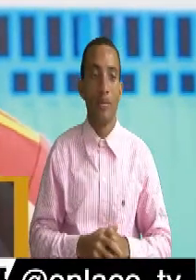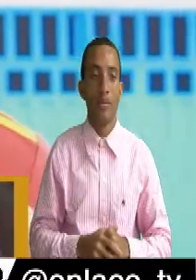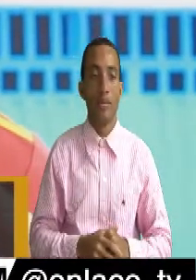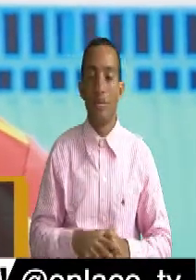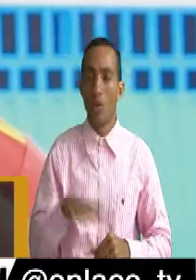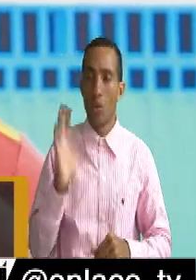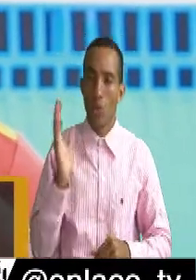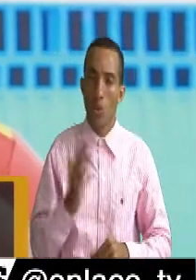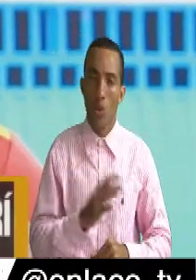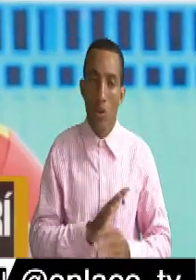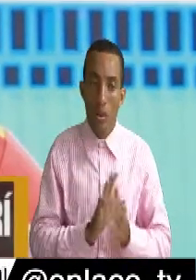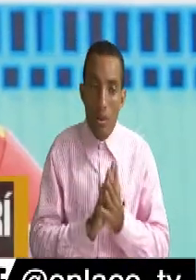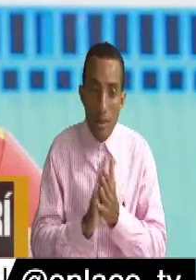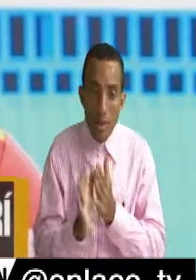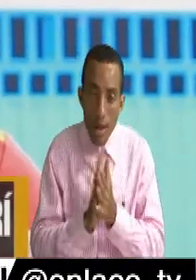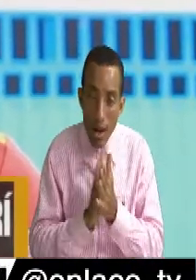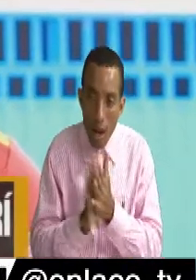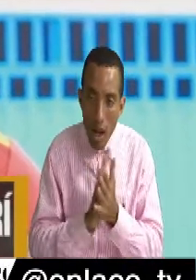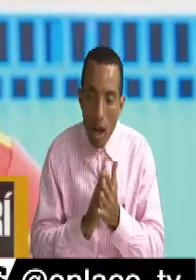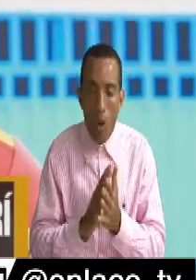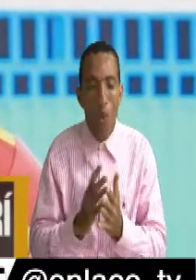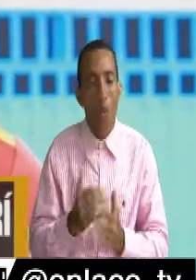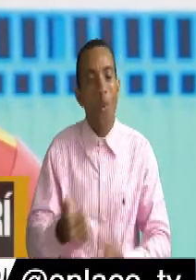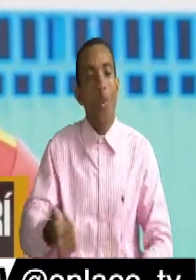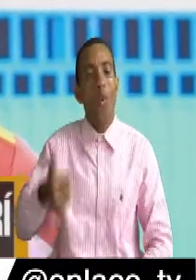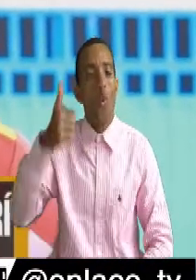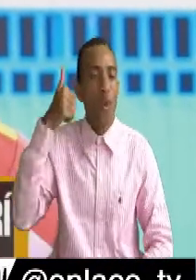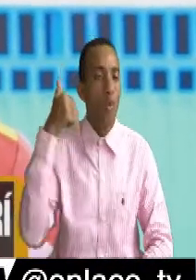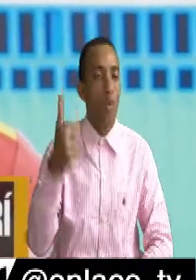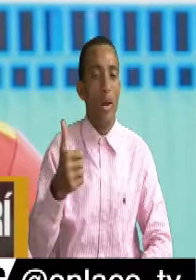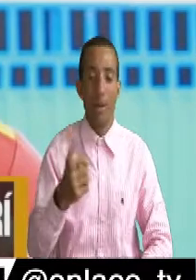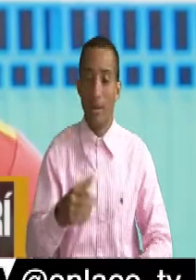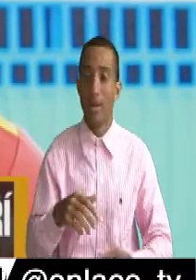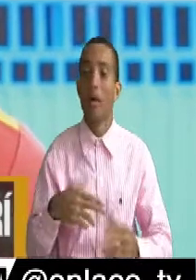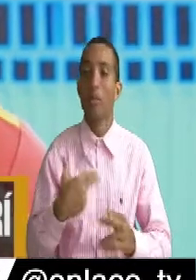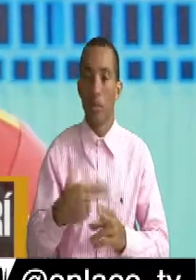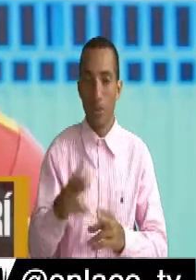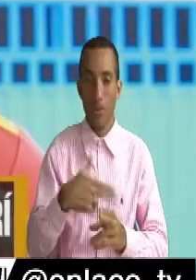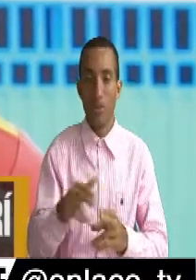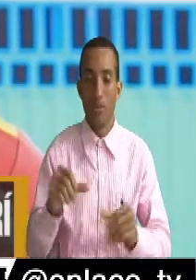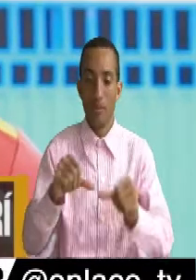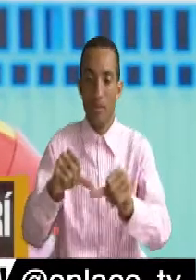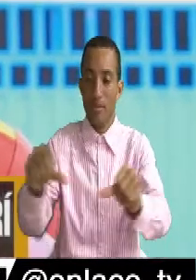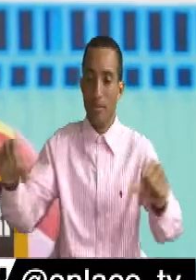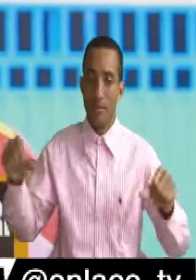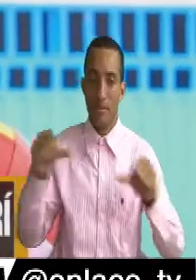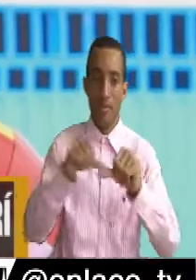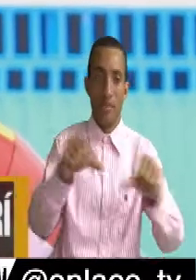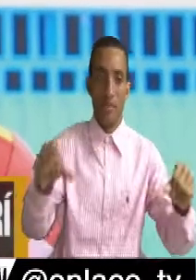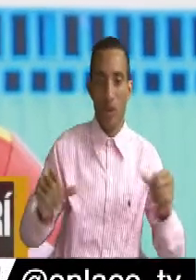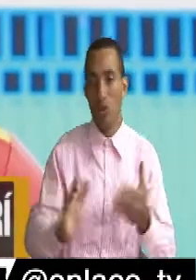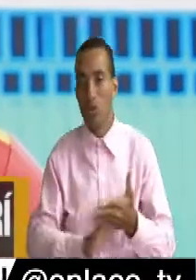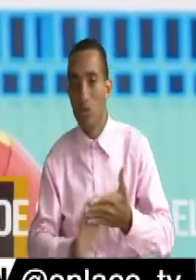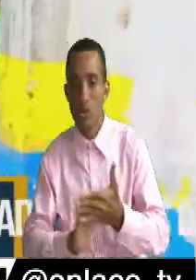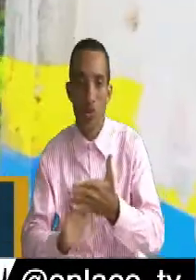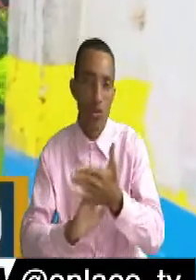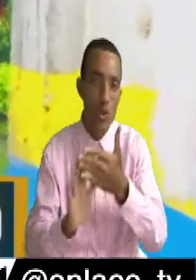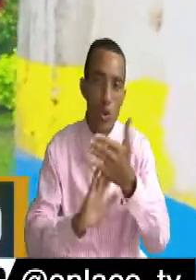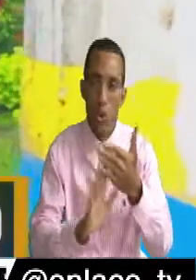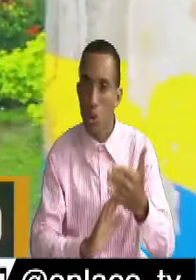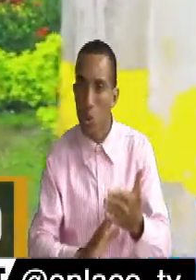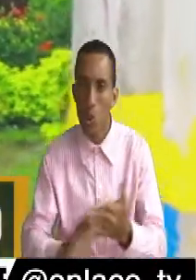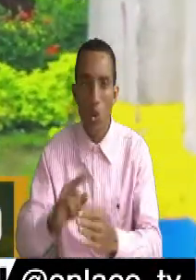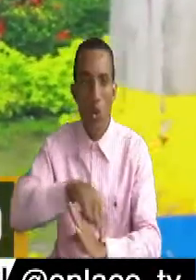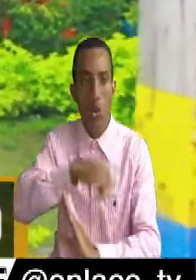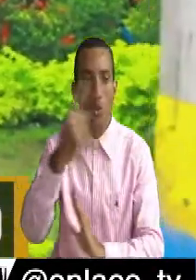beneplácito el hecho de que ya por fin se van a intervenir las aulas y toda la planta física de nuestra institución educativa. En